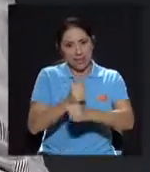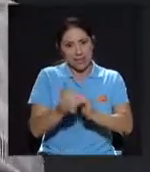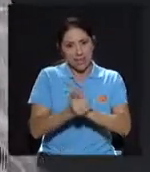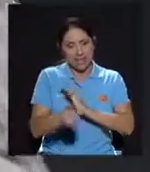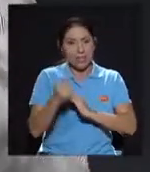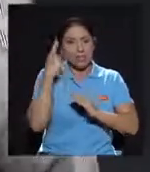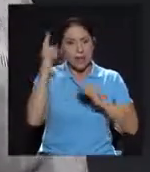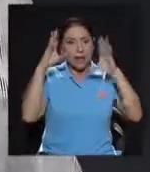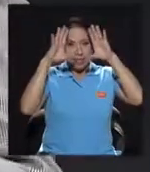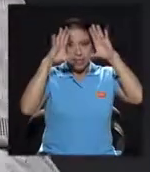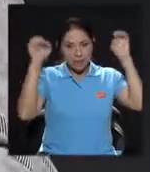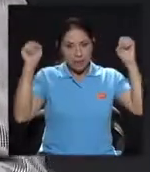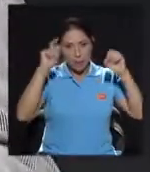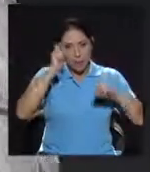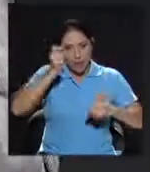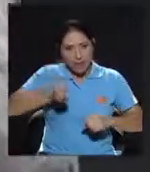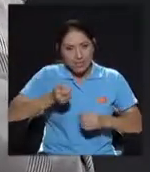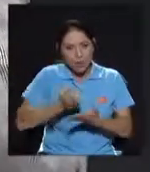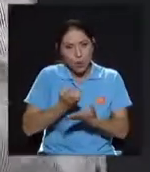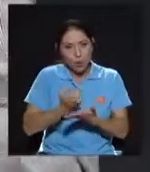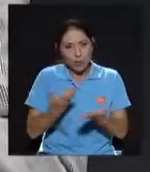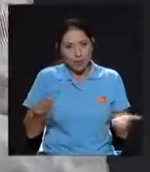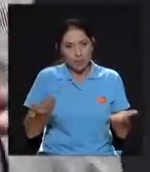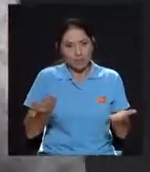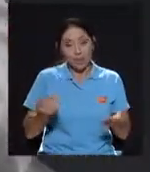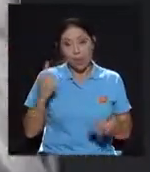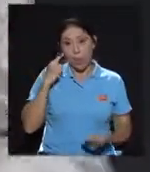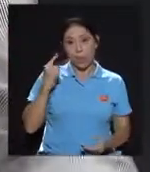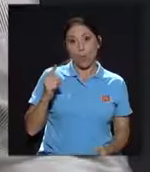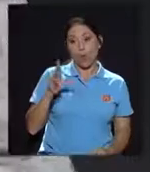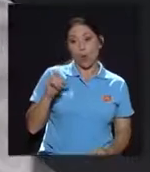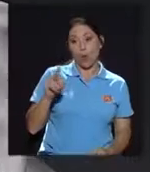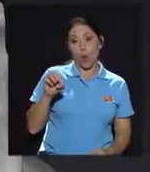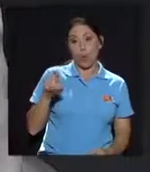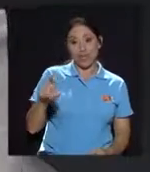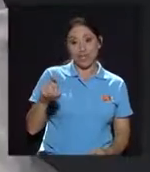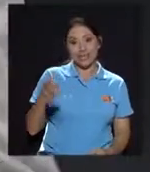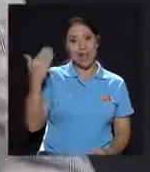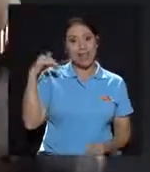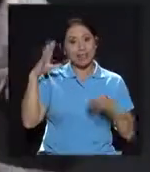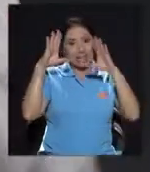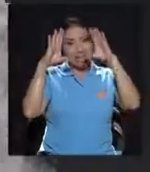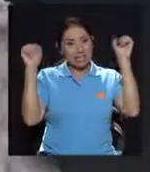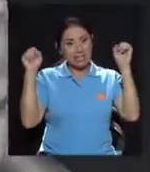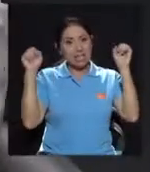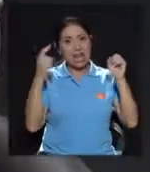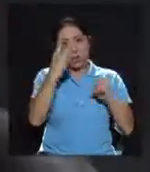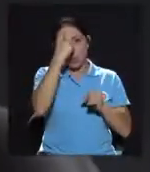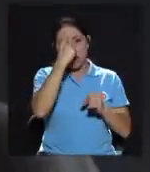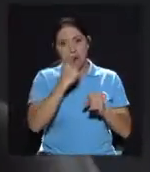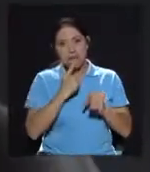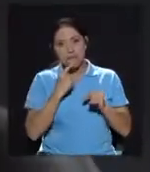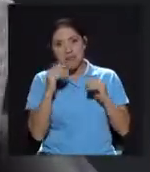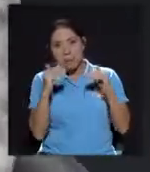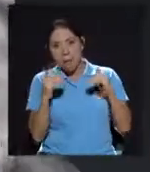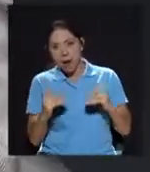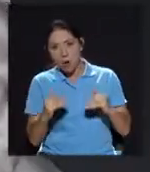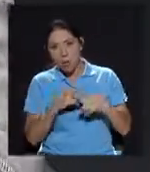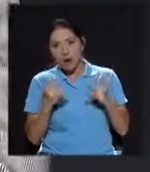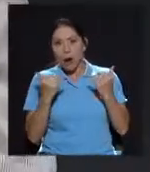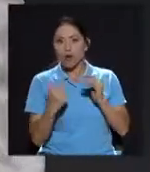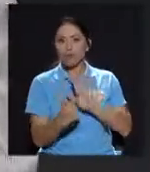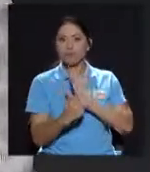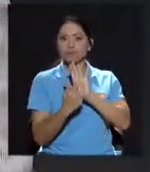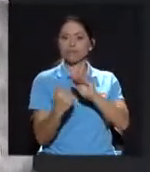área que por la existencia de comer de alguna manera la cancillería históricamente había tenido un perfil bajo le hemos levantado el perfil y una gran cantidad de